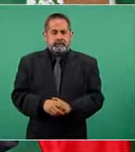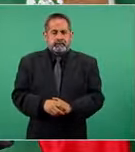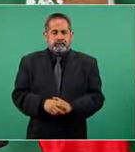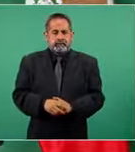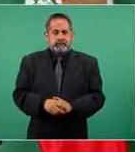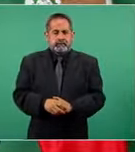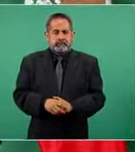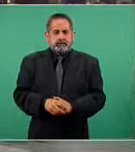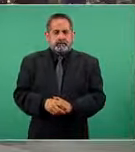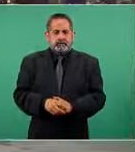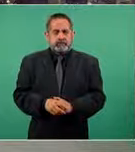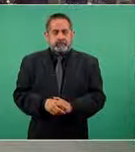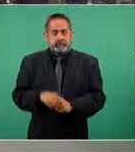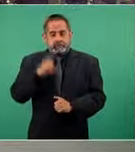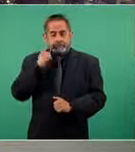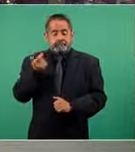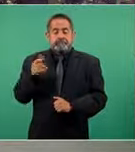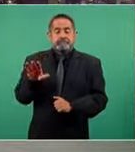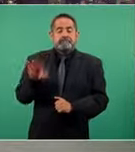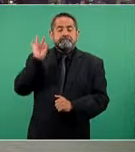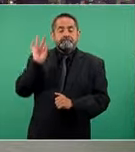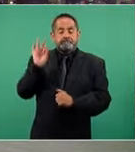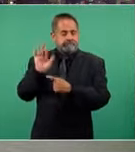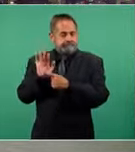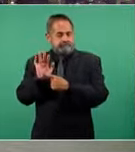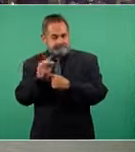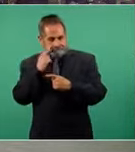miren lo que se consiguió.